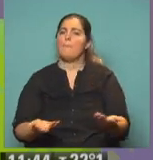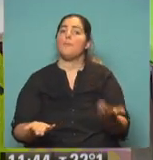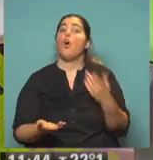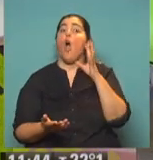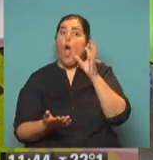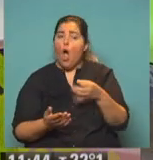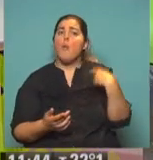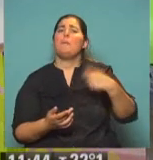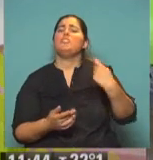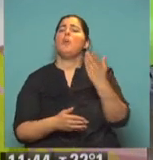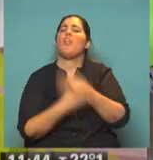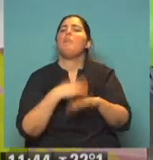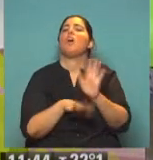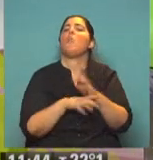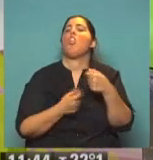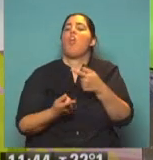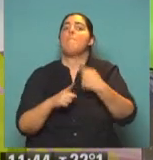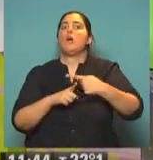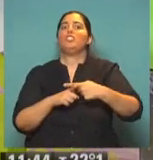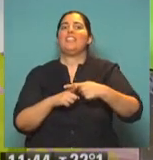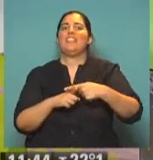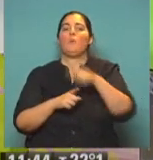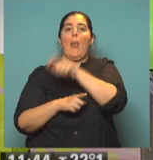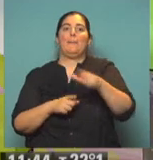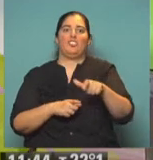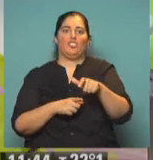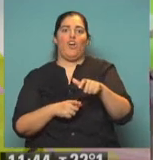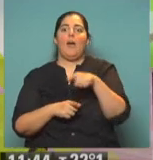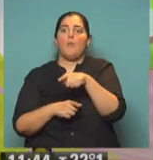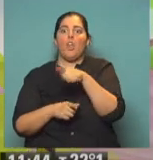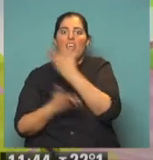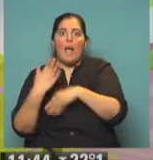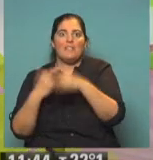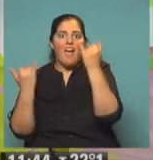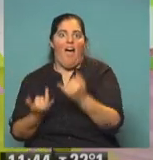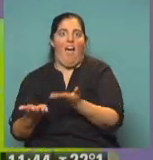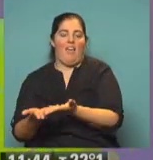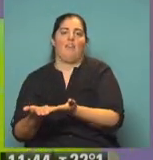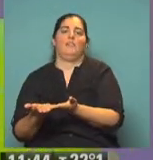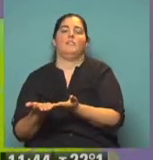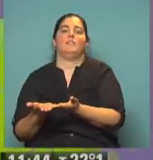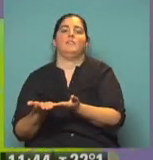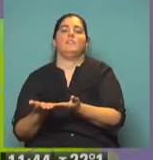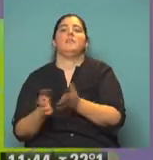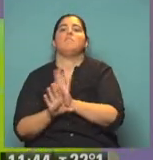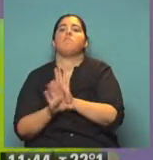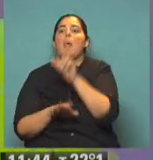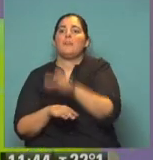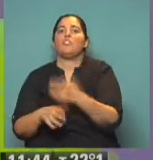discapacidad es una acción afirmativa que se le da a las personas por el hecho de tener una discapacidad para